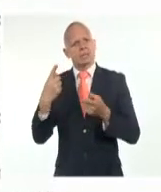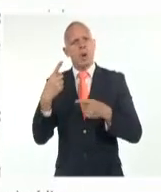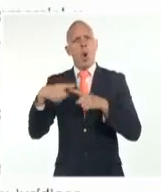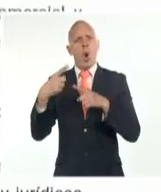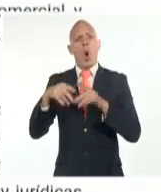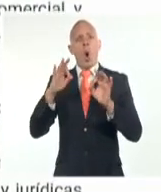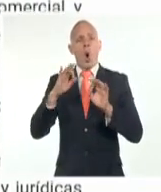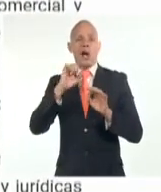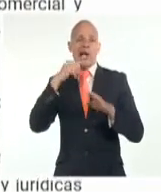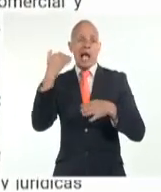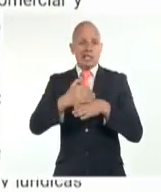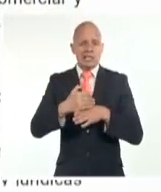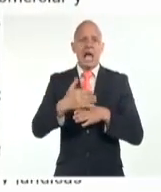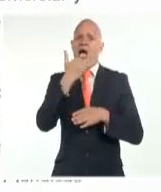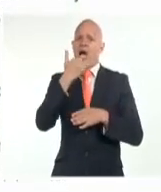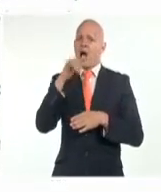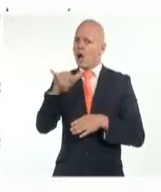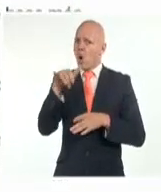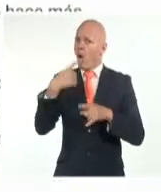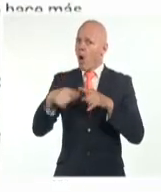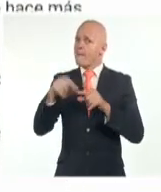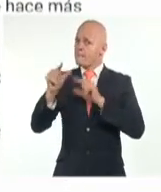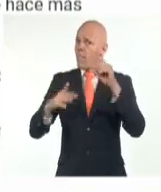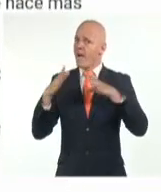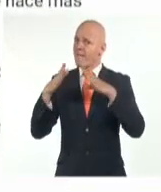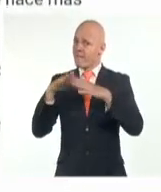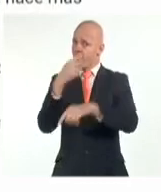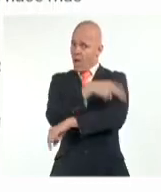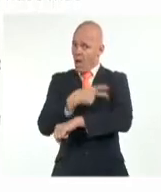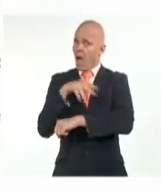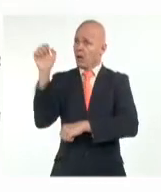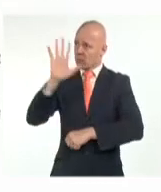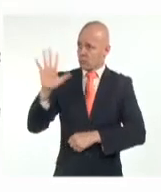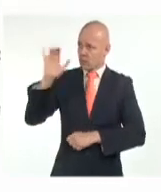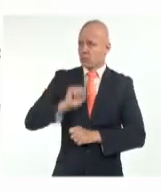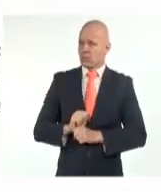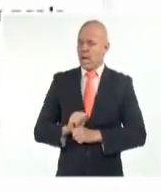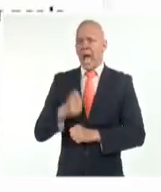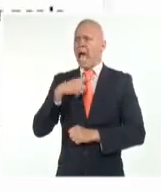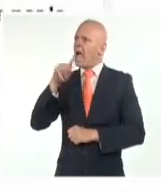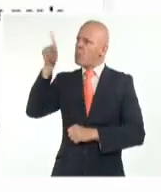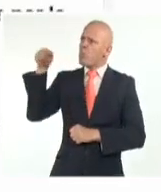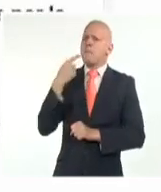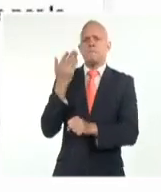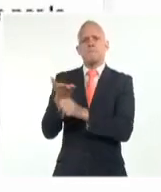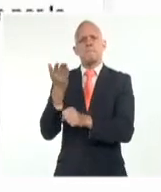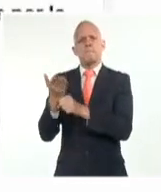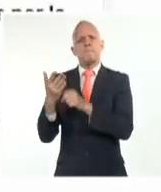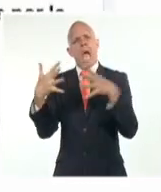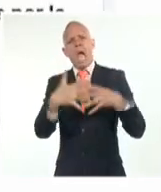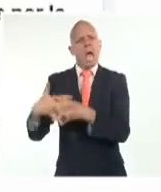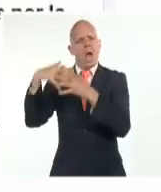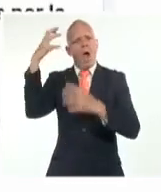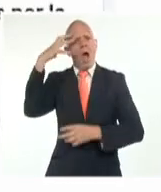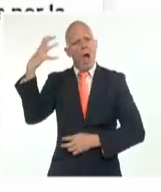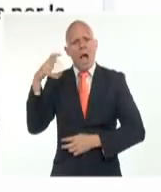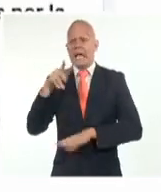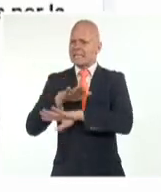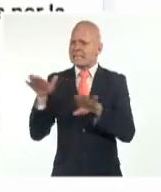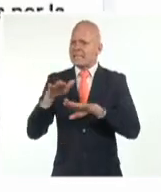extraterritorialidad del bloqueo? ¿Acaso pedirán a sus homólogos estadounidenses la derogación de la ley Hearst-Burton? ¿Será que reclamarán